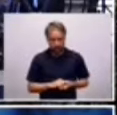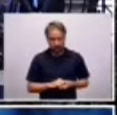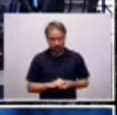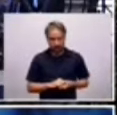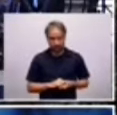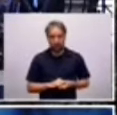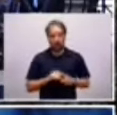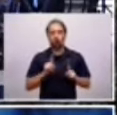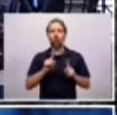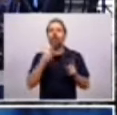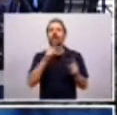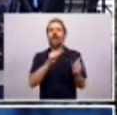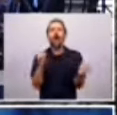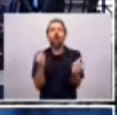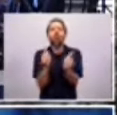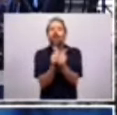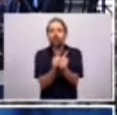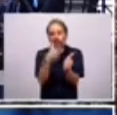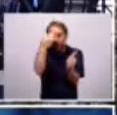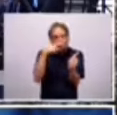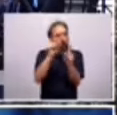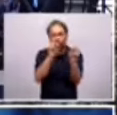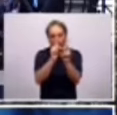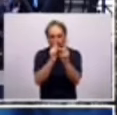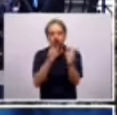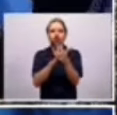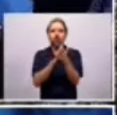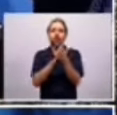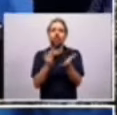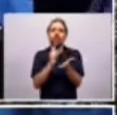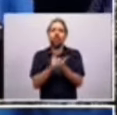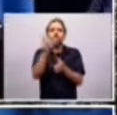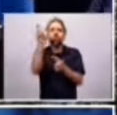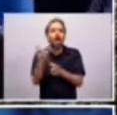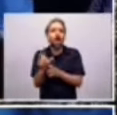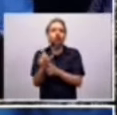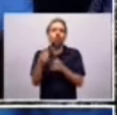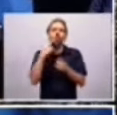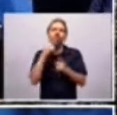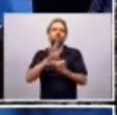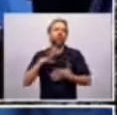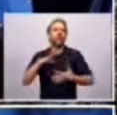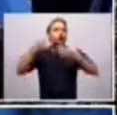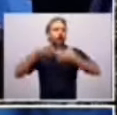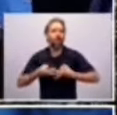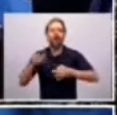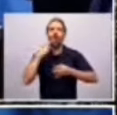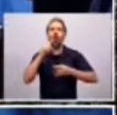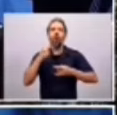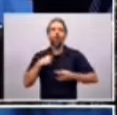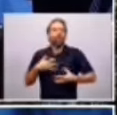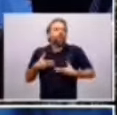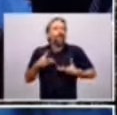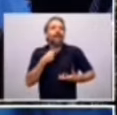que pretende afectar la vida y los derechos de millones de los argentinos. Reafirmamos nuestro compromiso con la democracia, la división de poderes y la Constitución Nacional. Sí,